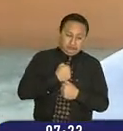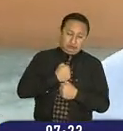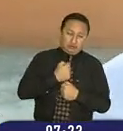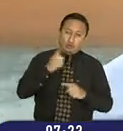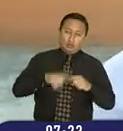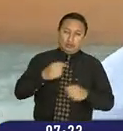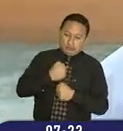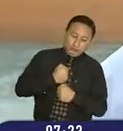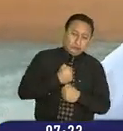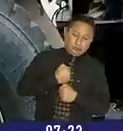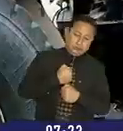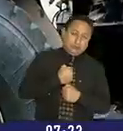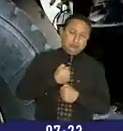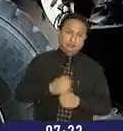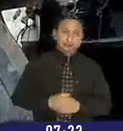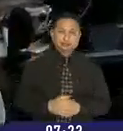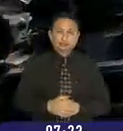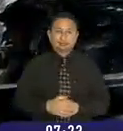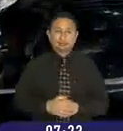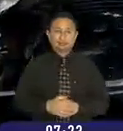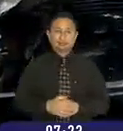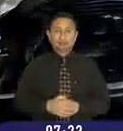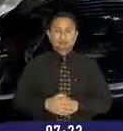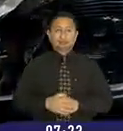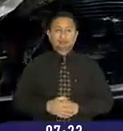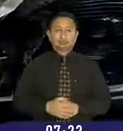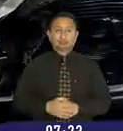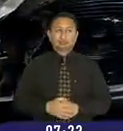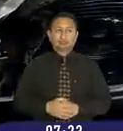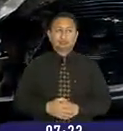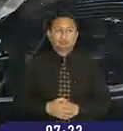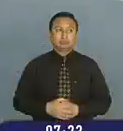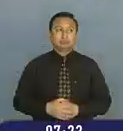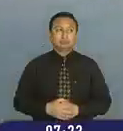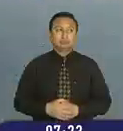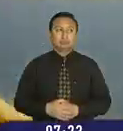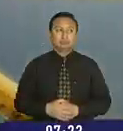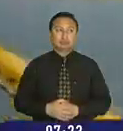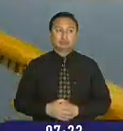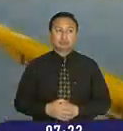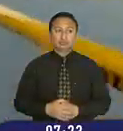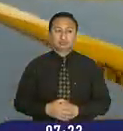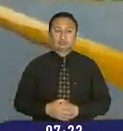no podía salir. En Loja informó Marcela Constante Brito.